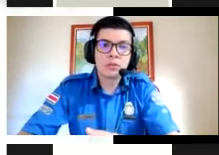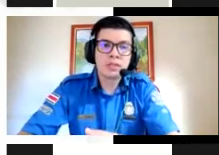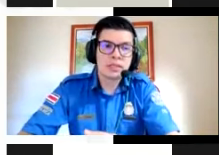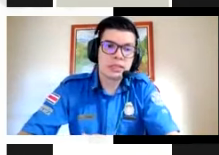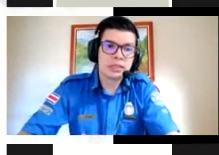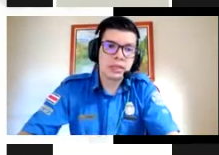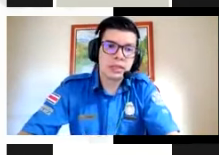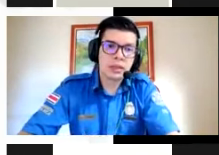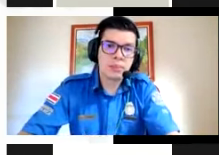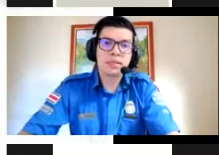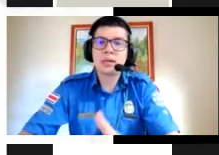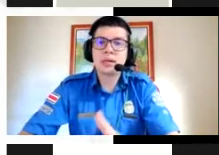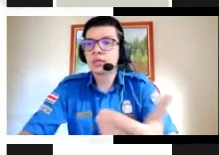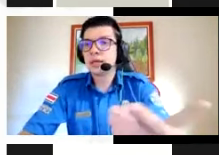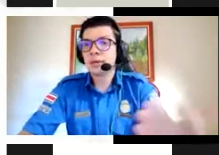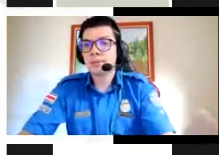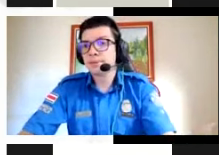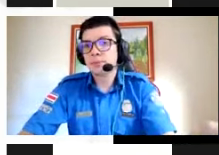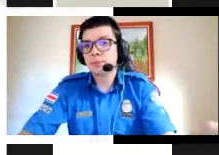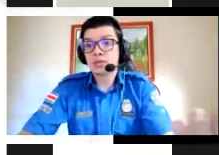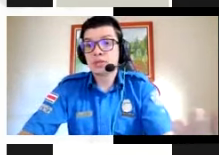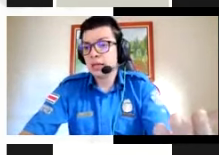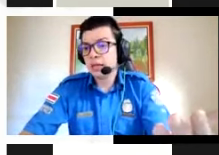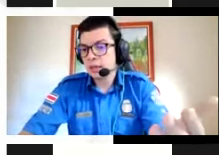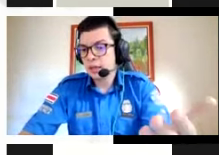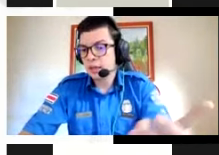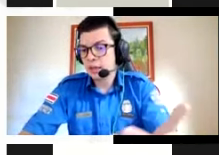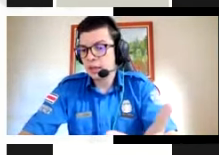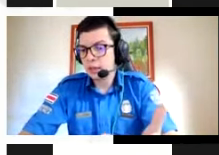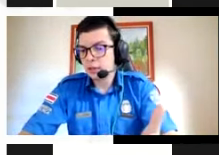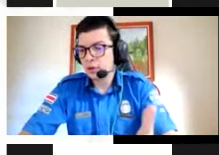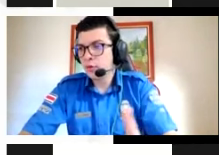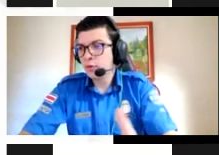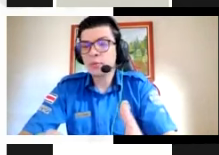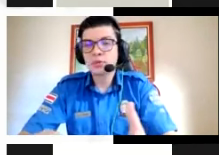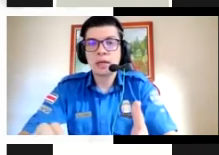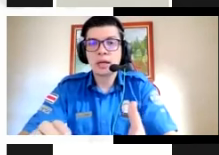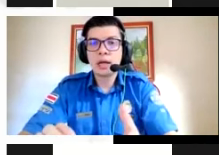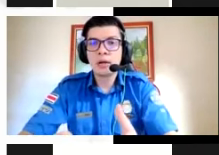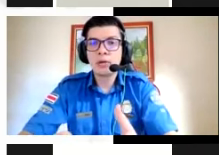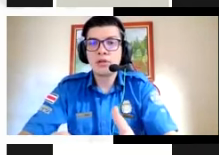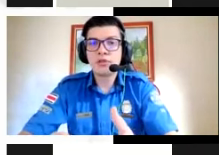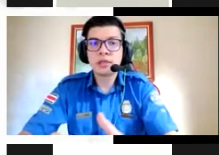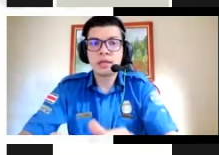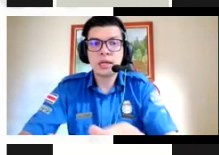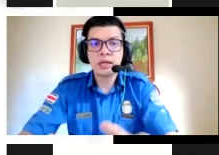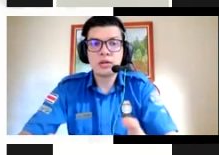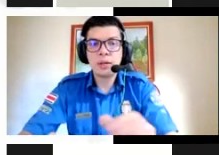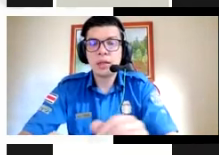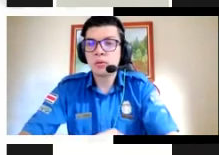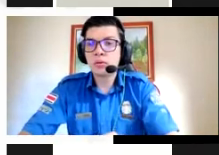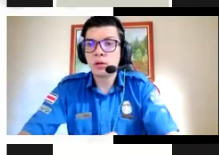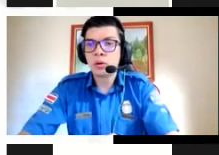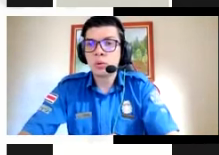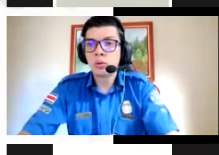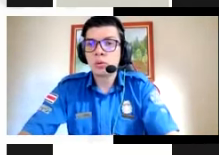Muchas veces pensamos que, no sé, como vamos a alguna ferretería y nos